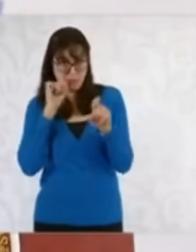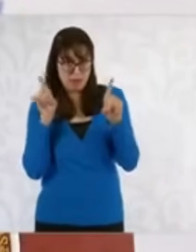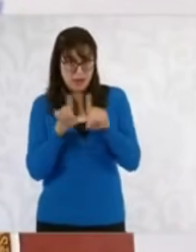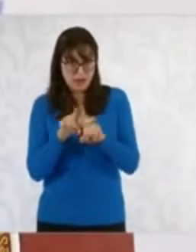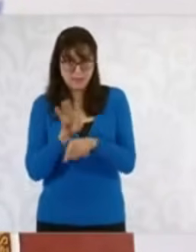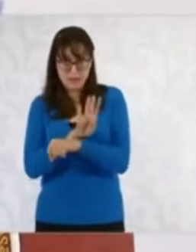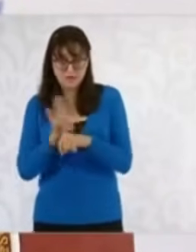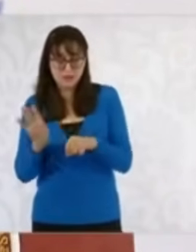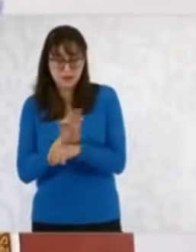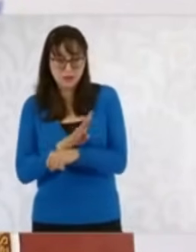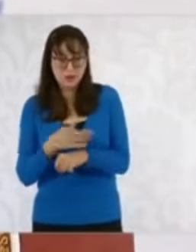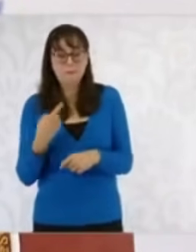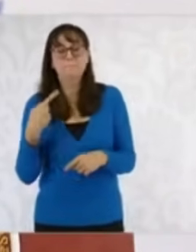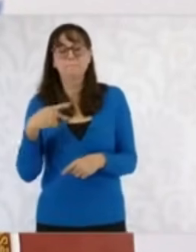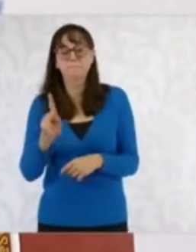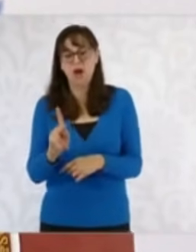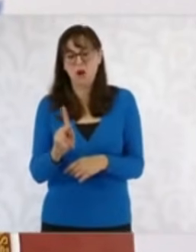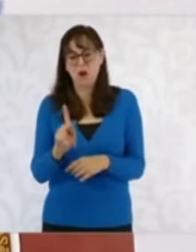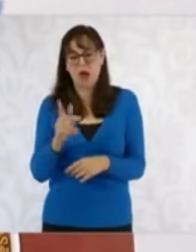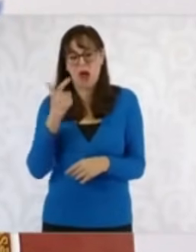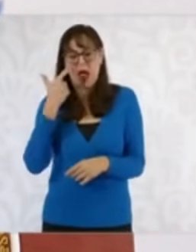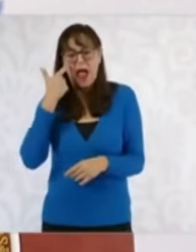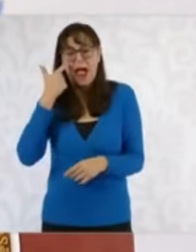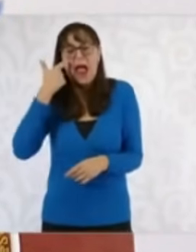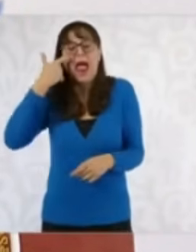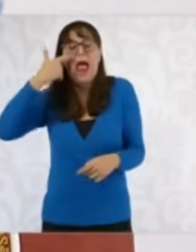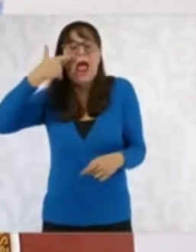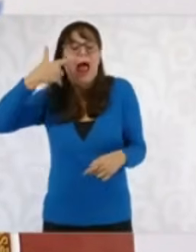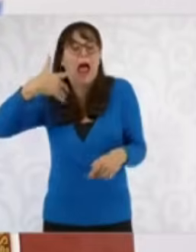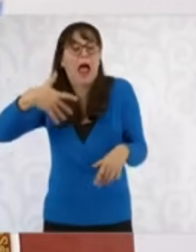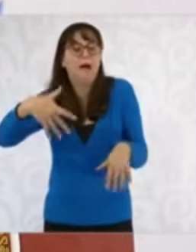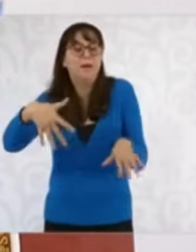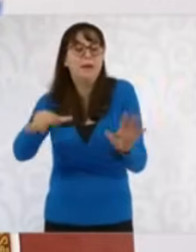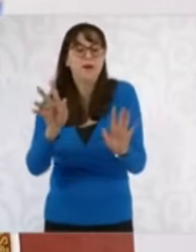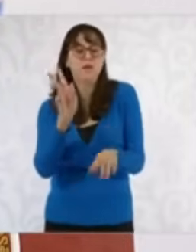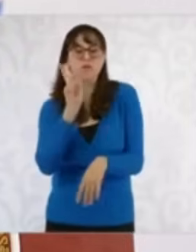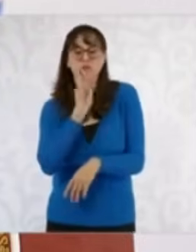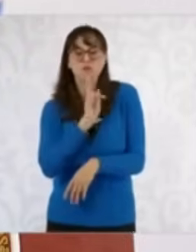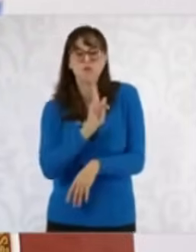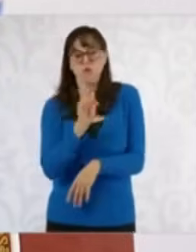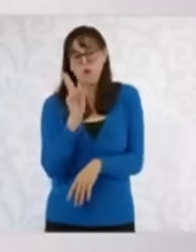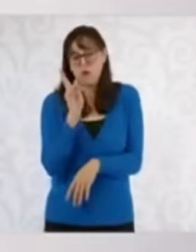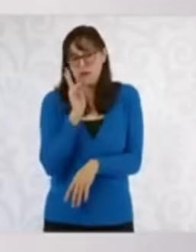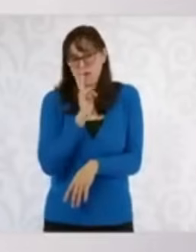Entonces, ¿qué significaría para la economía de Estados Unidos un arancel?